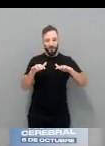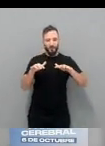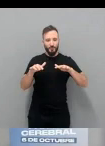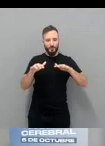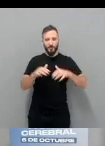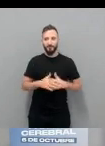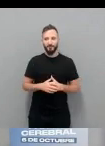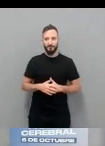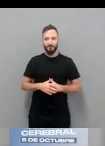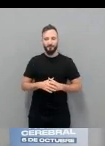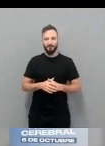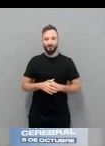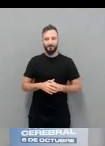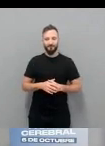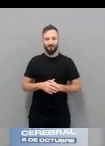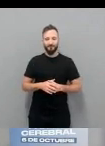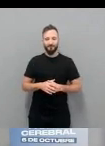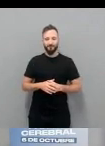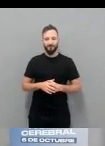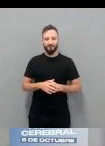a hacer cosquillas?